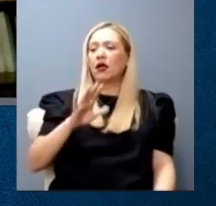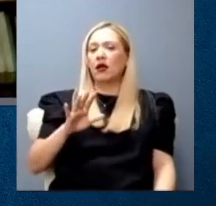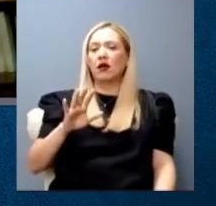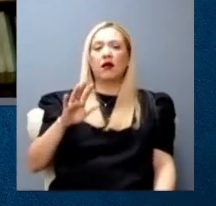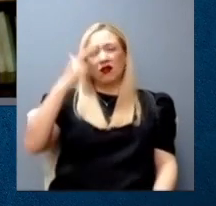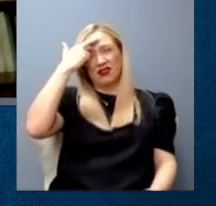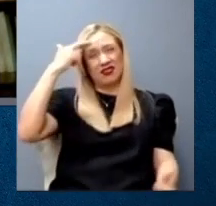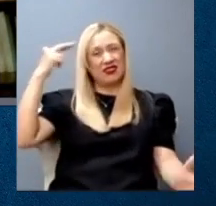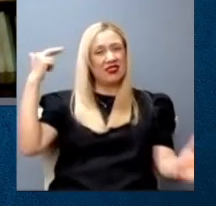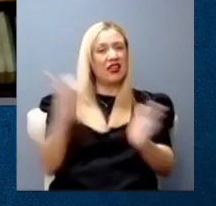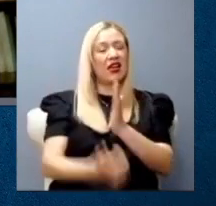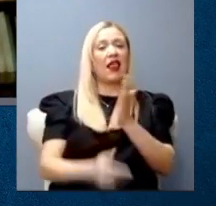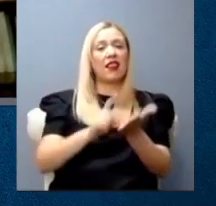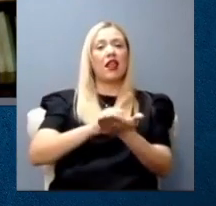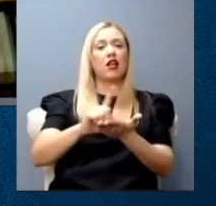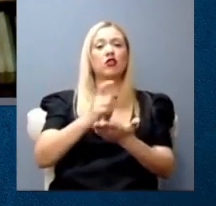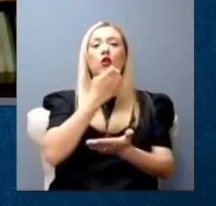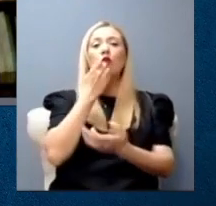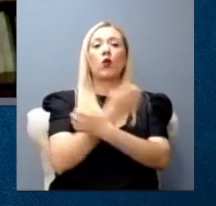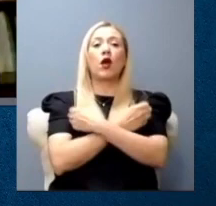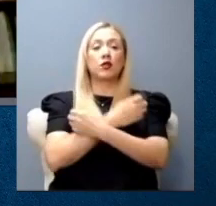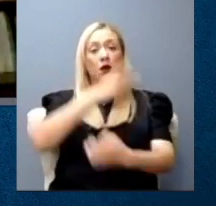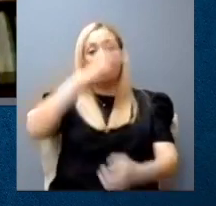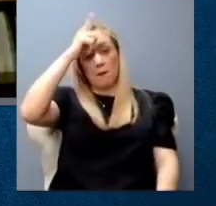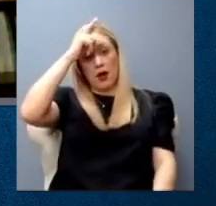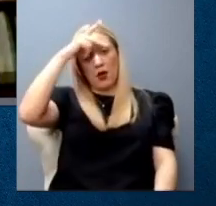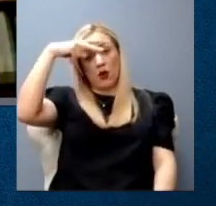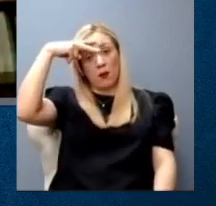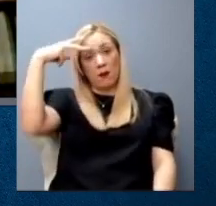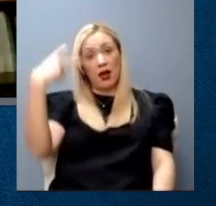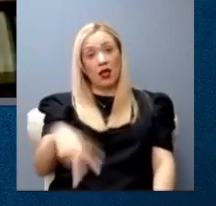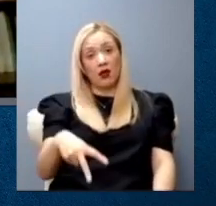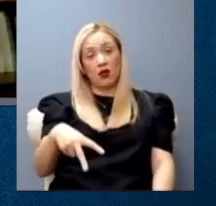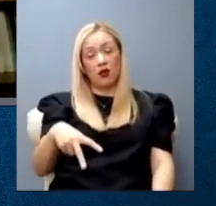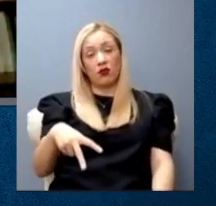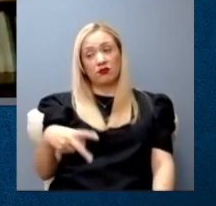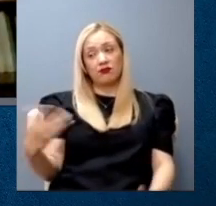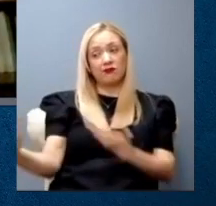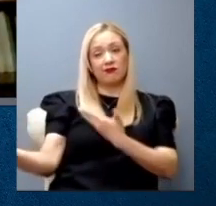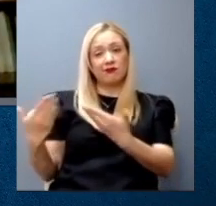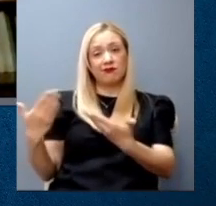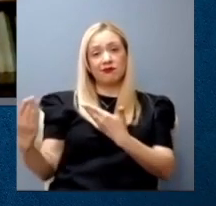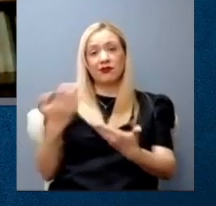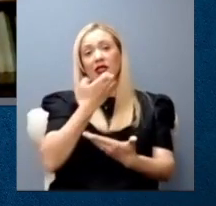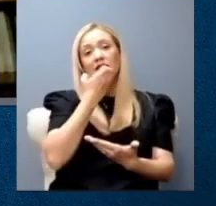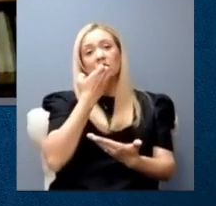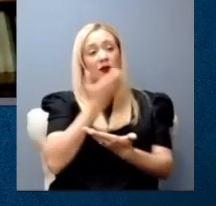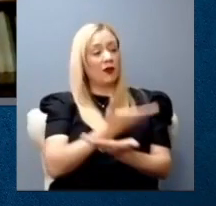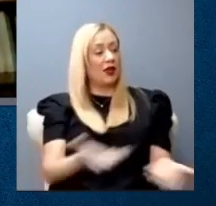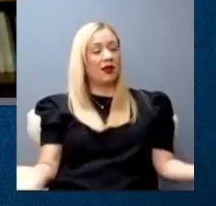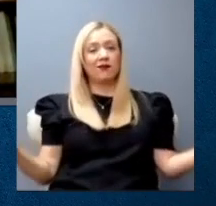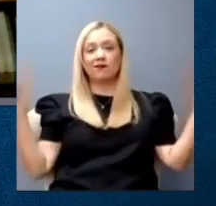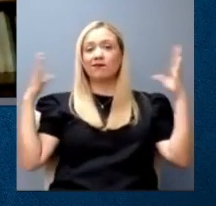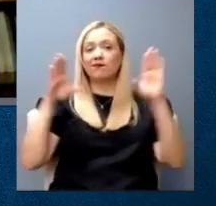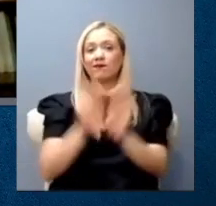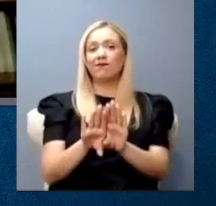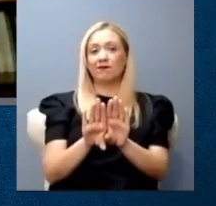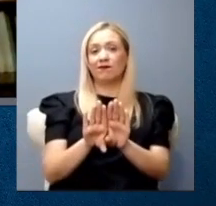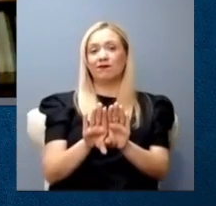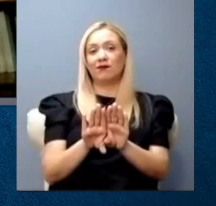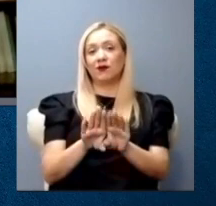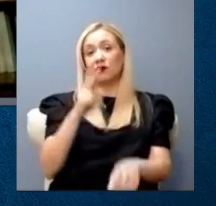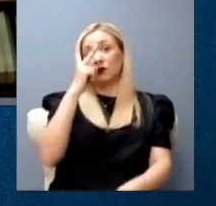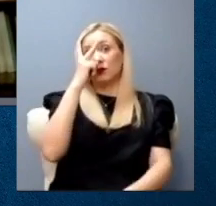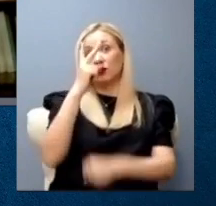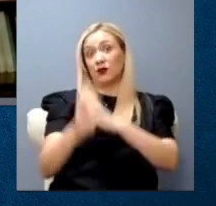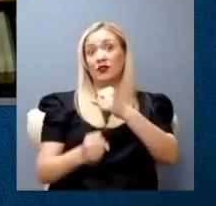derecho a la educación. Perú, como México, somos países en que nuestras aulas están cerradas por casi 2